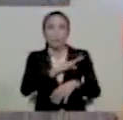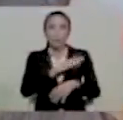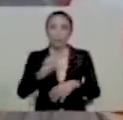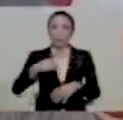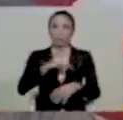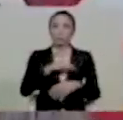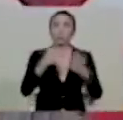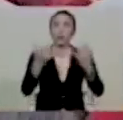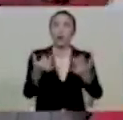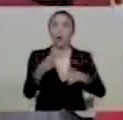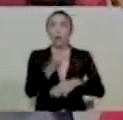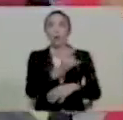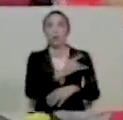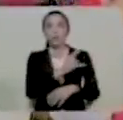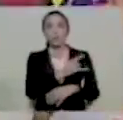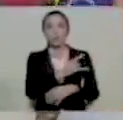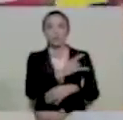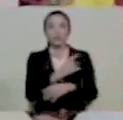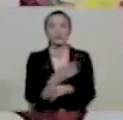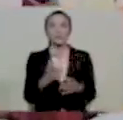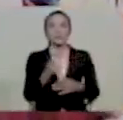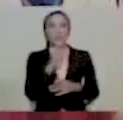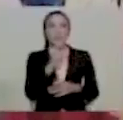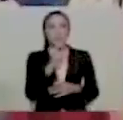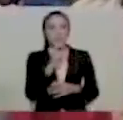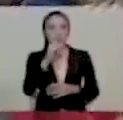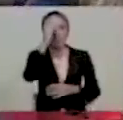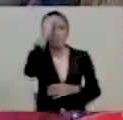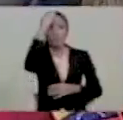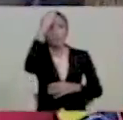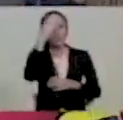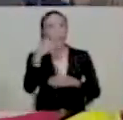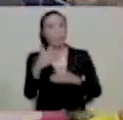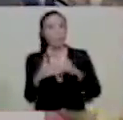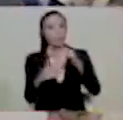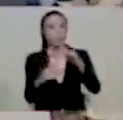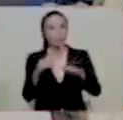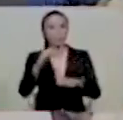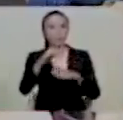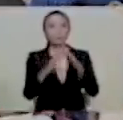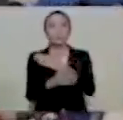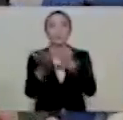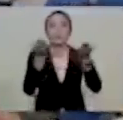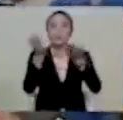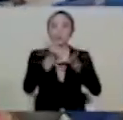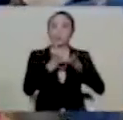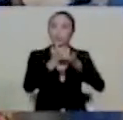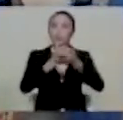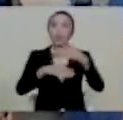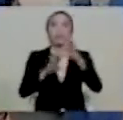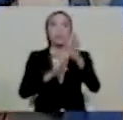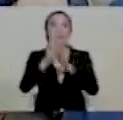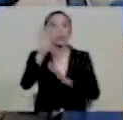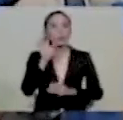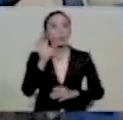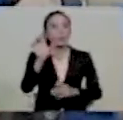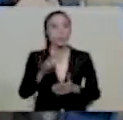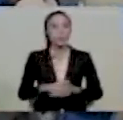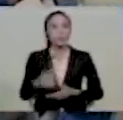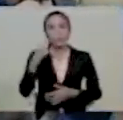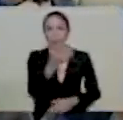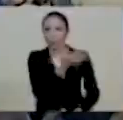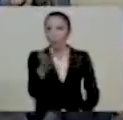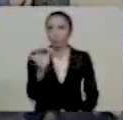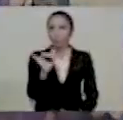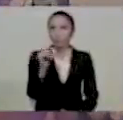mayor tecnificación del conocimiento y del saber debe estar al servicio del desarrollo de Venezuela. Ustedes que